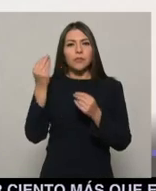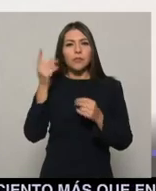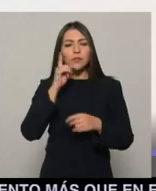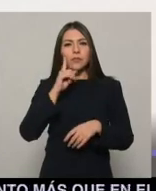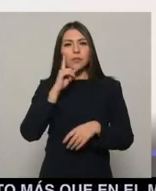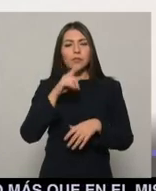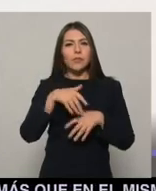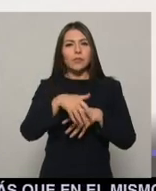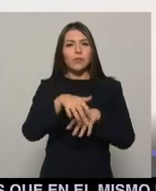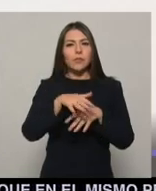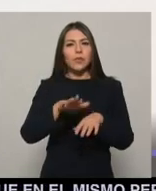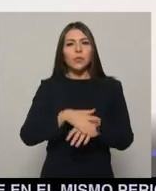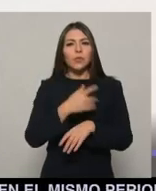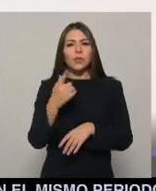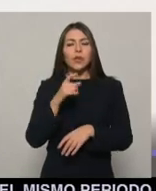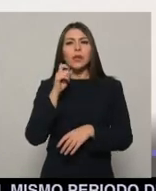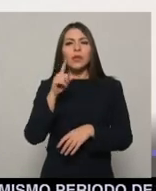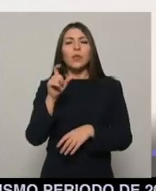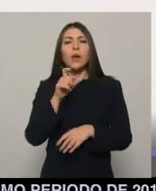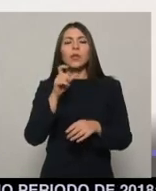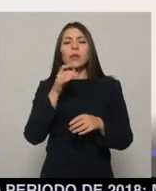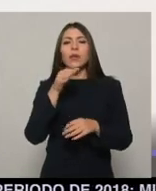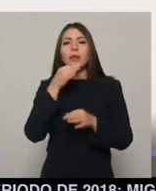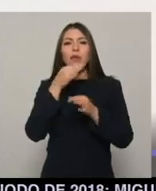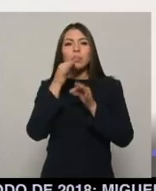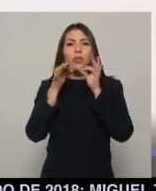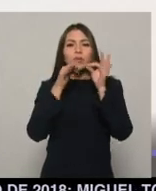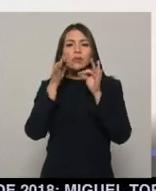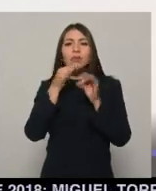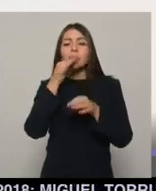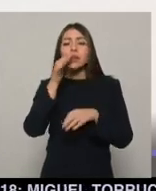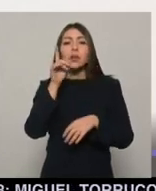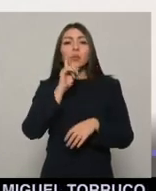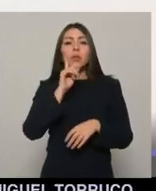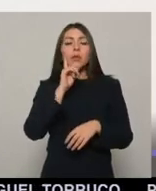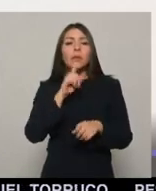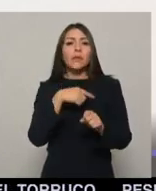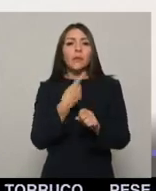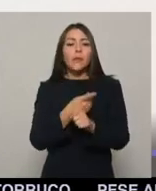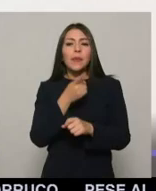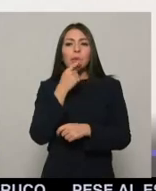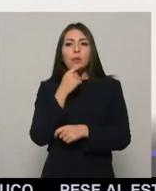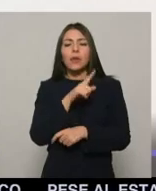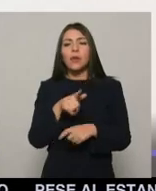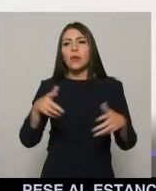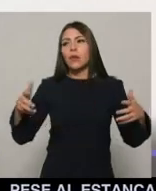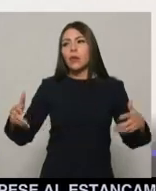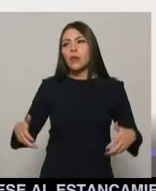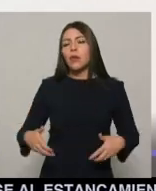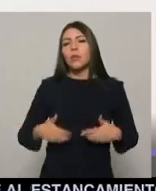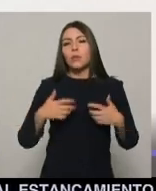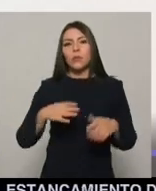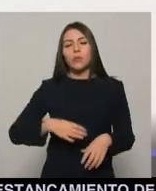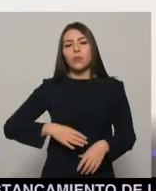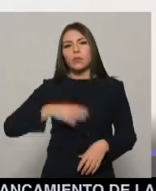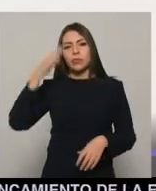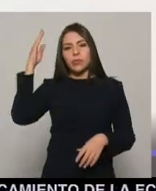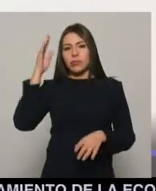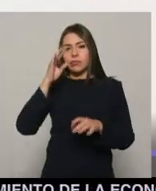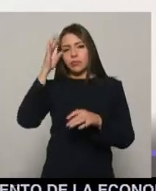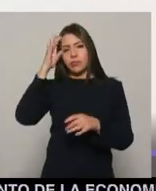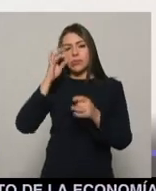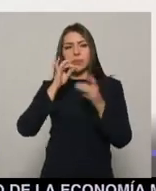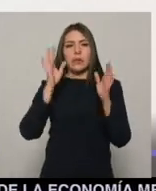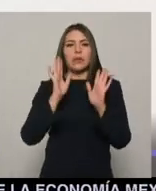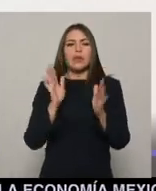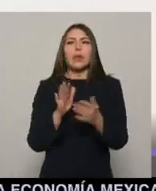noticia de la chica que fue violada por policías, y es ahí donde donde todas dijeron qué es lo que está pasando, porque no tenemos